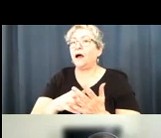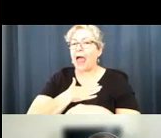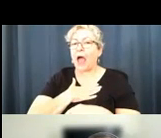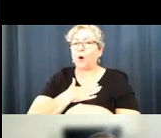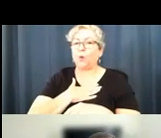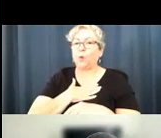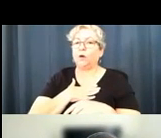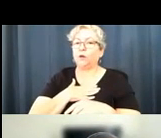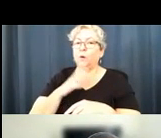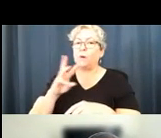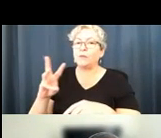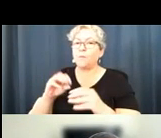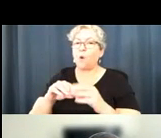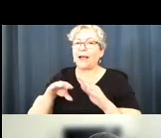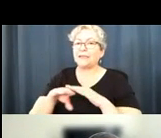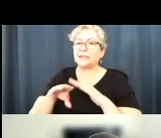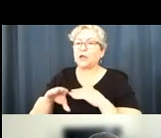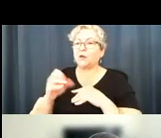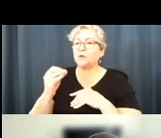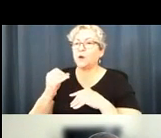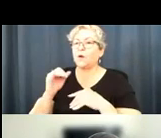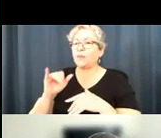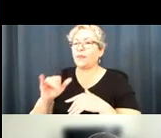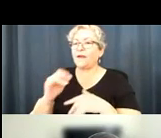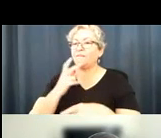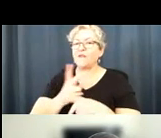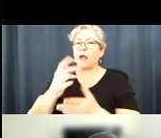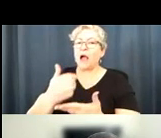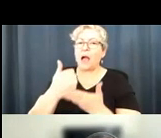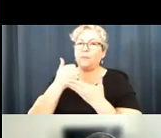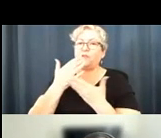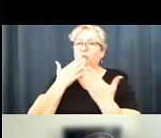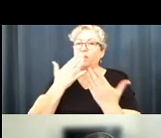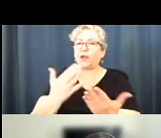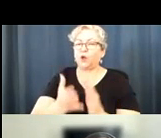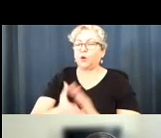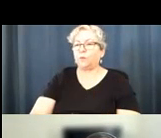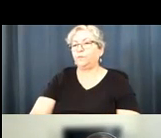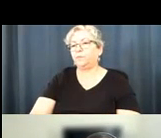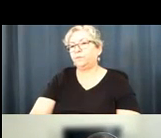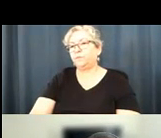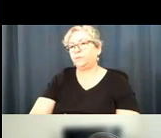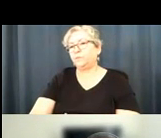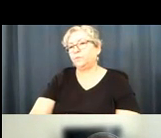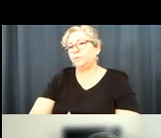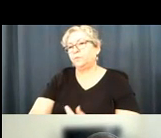creando para hacer más accesible. Así que eso ayuda mucho. Gracias.